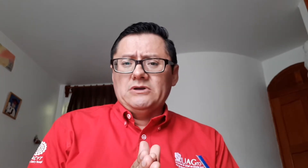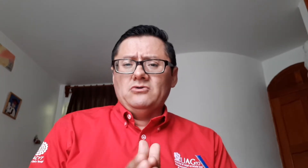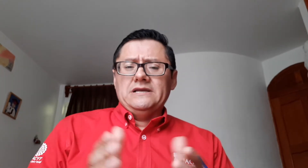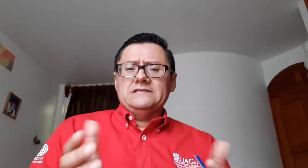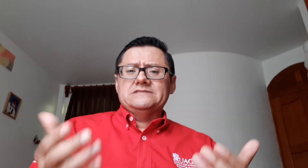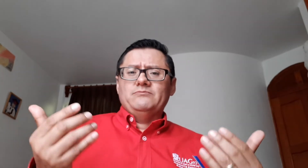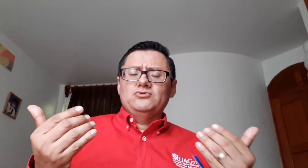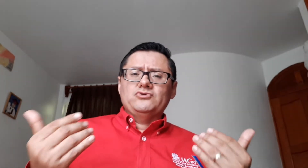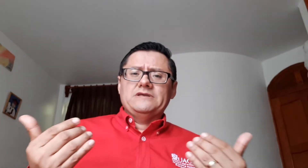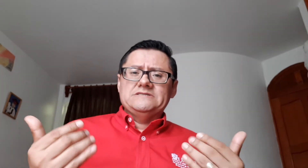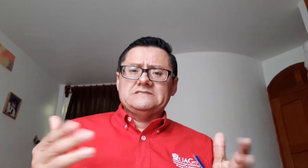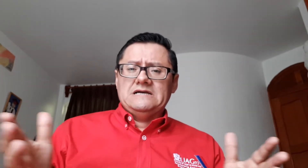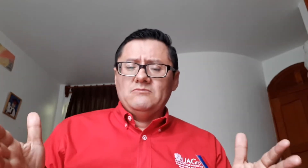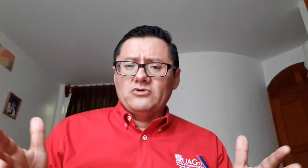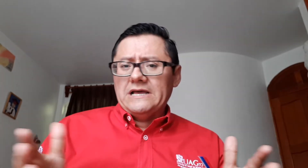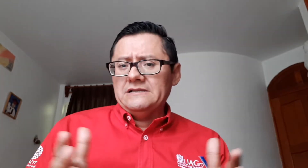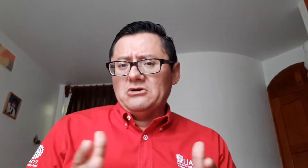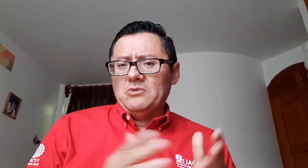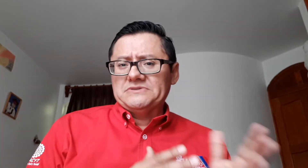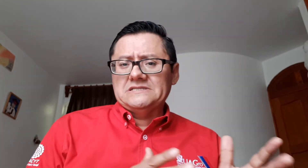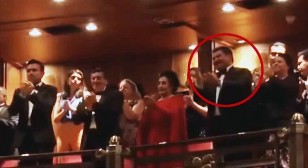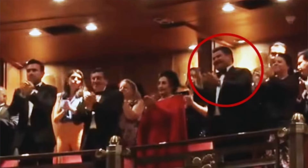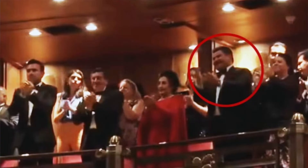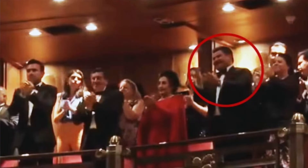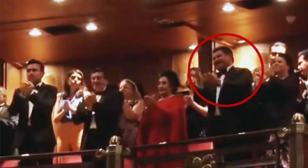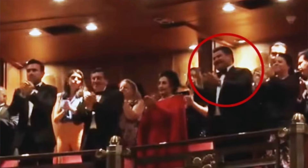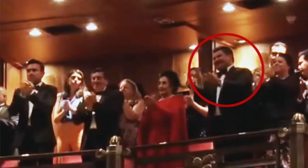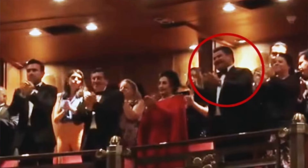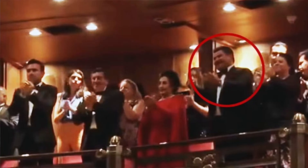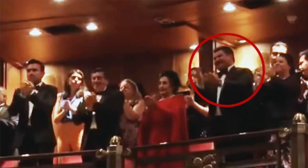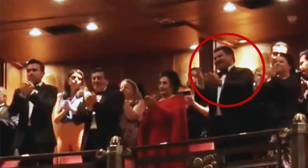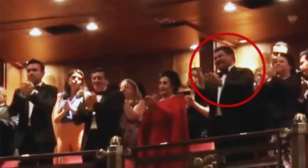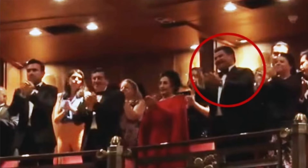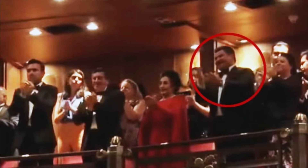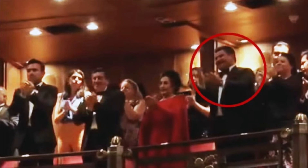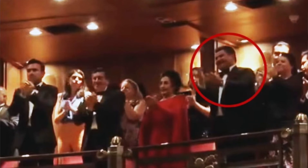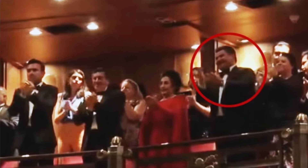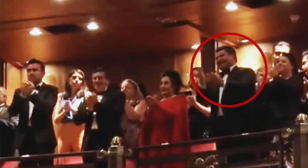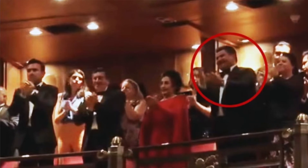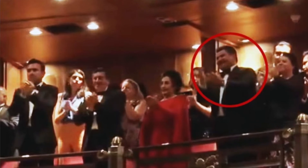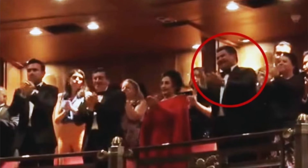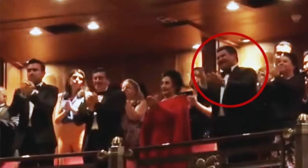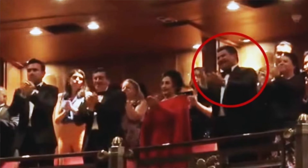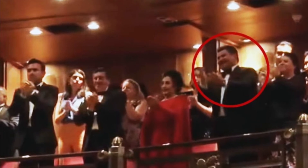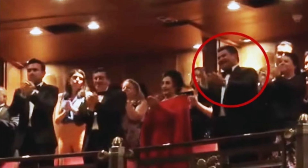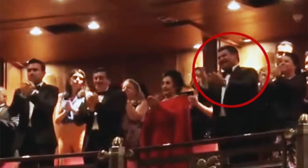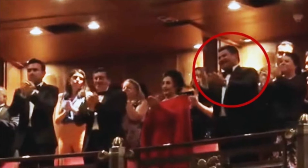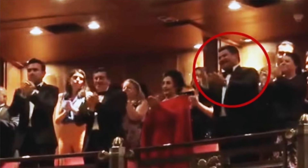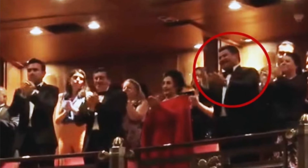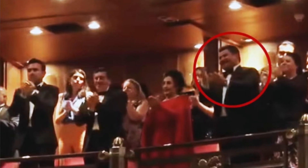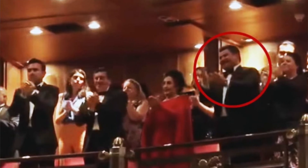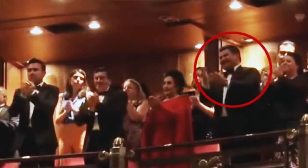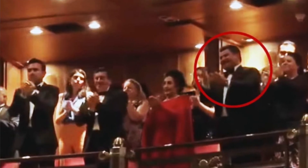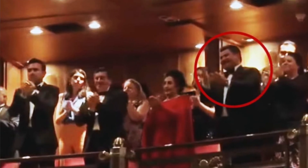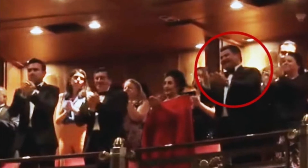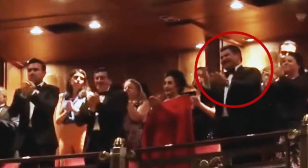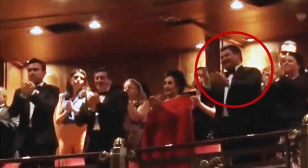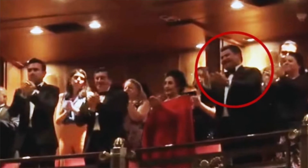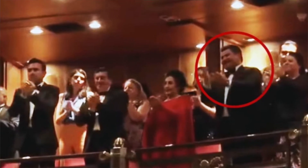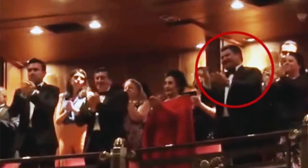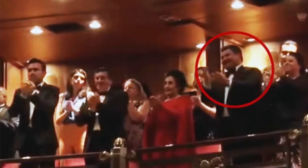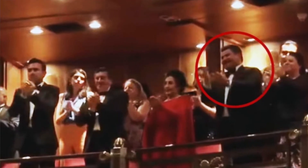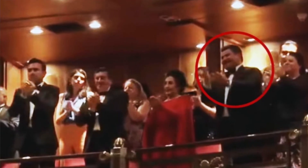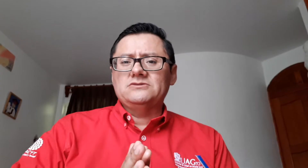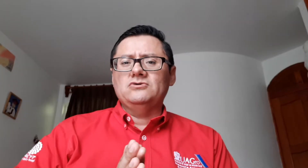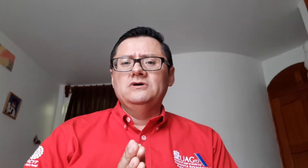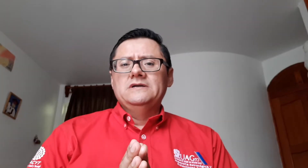y que, bueno, él desde el punto de vista moral y como presidente de la República, pues tiene su mente tranquila, está su conciencia tranquila,